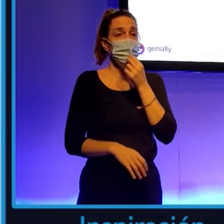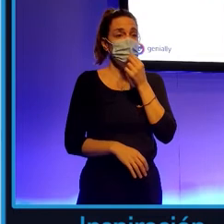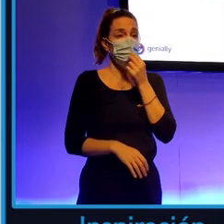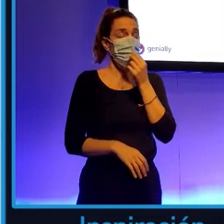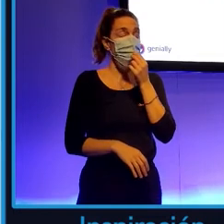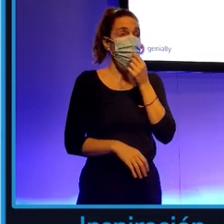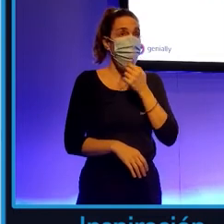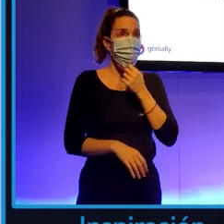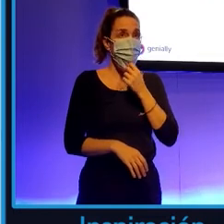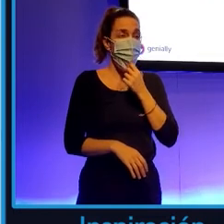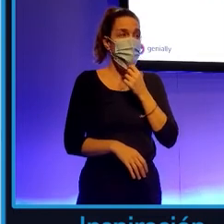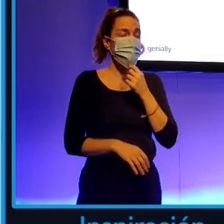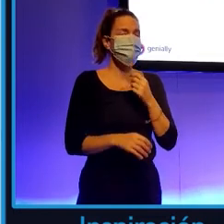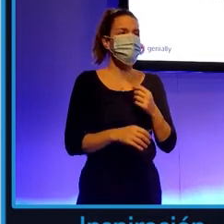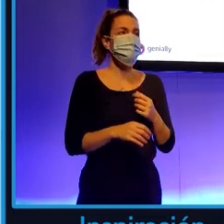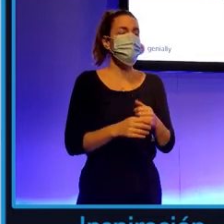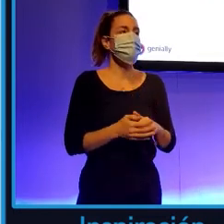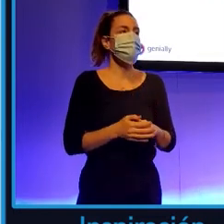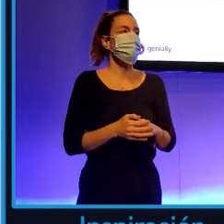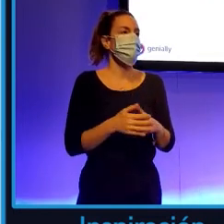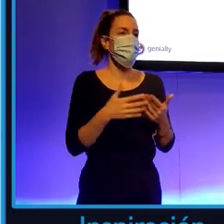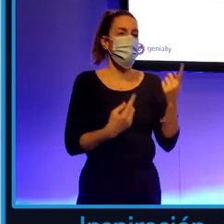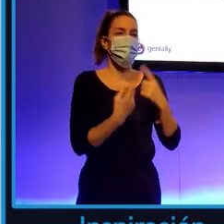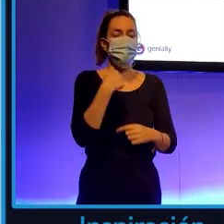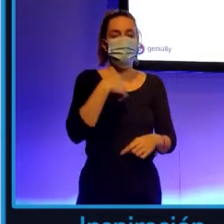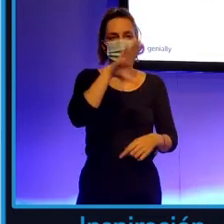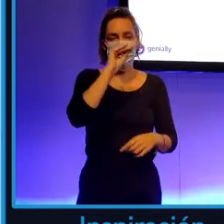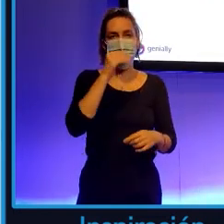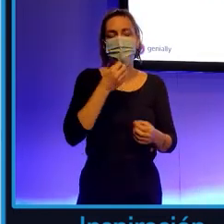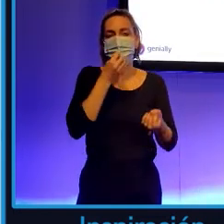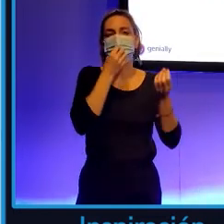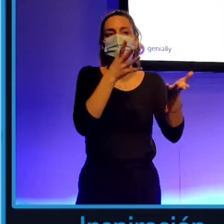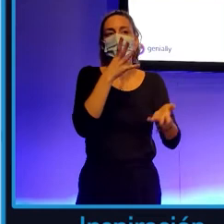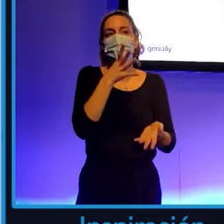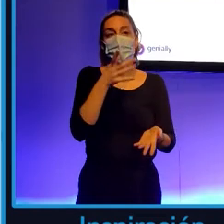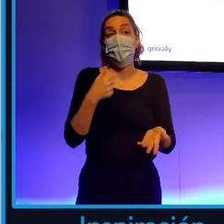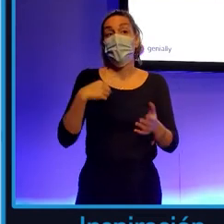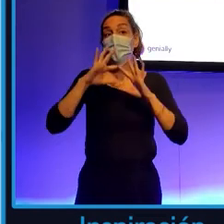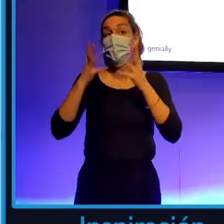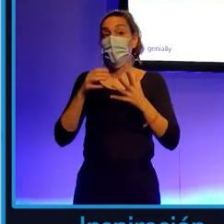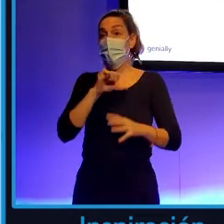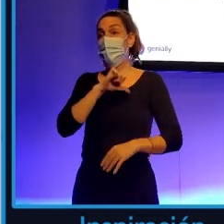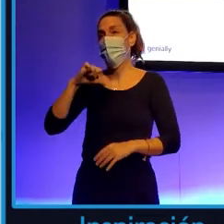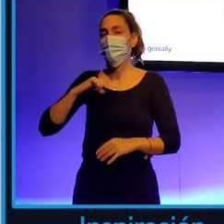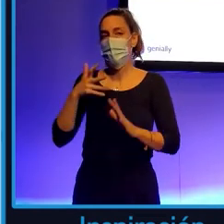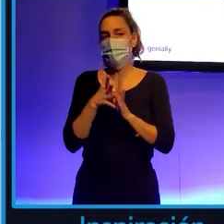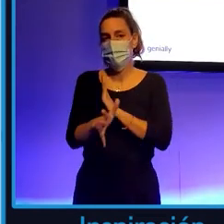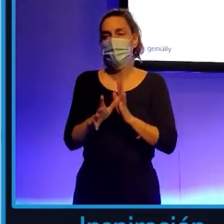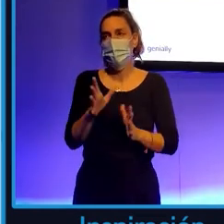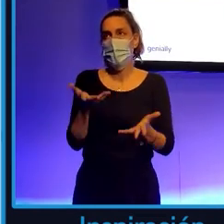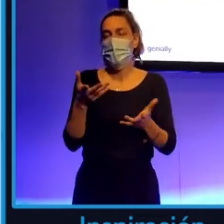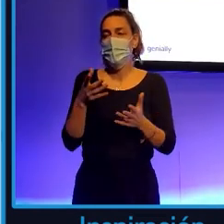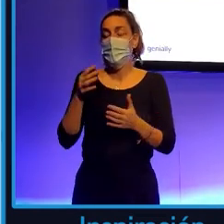en las que yo puedo comprender se los cuento porque yo vengo del mundo privado y efectivamente cuando vamos a contratar